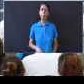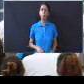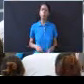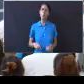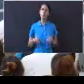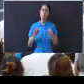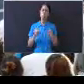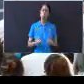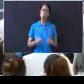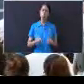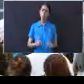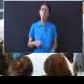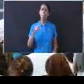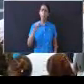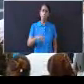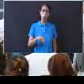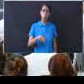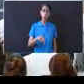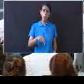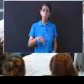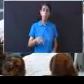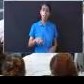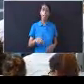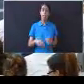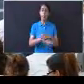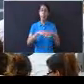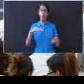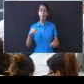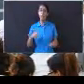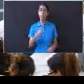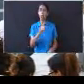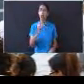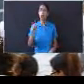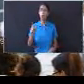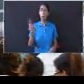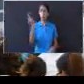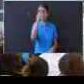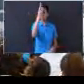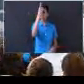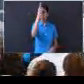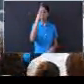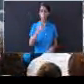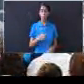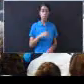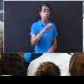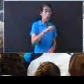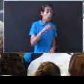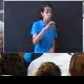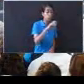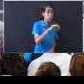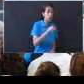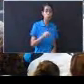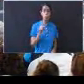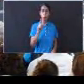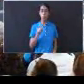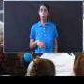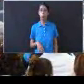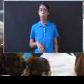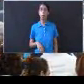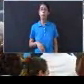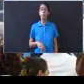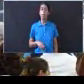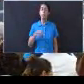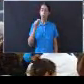salido por orden del rey los archivos esos. Y ahí haya una bendición para ti que se empiece a cumplir en este día.